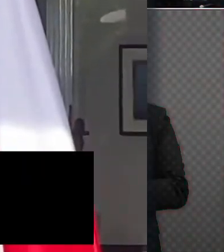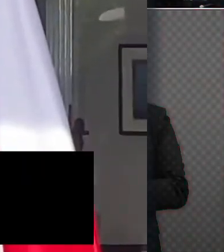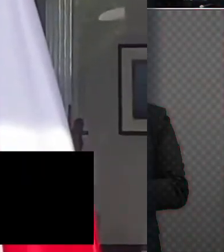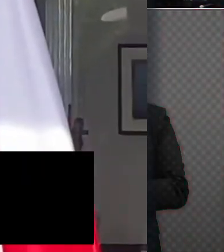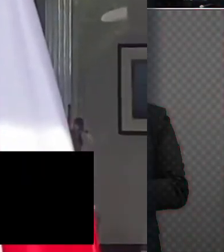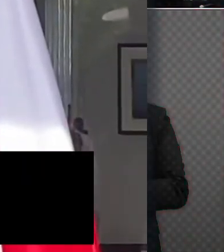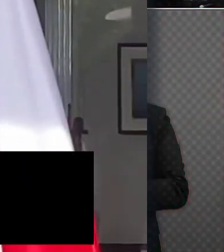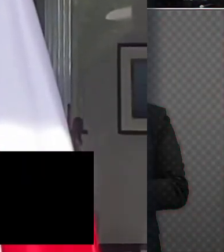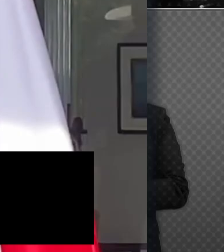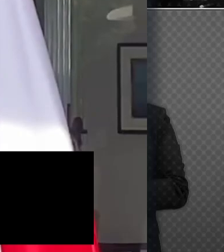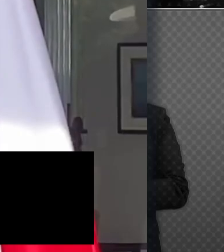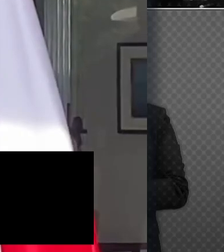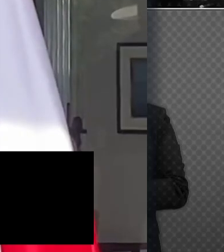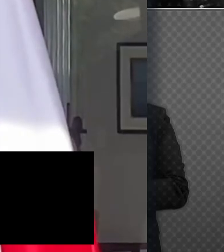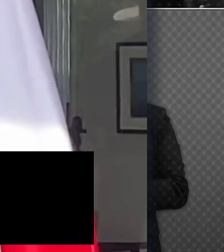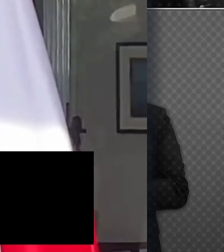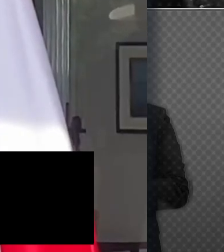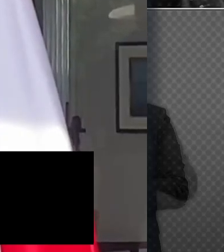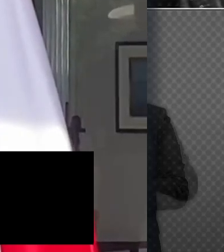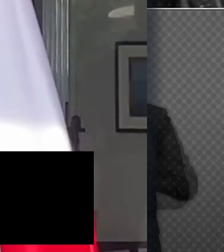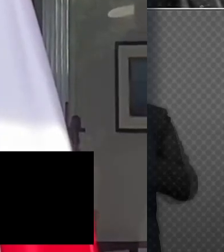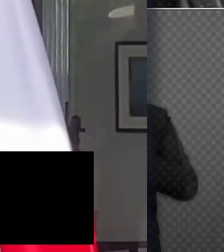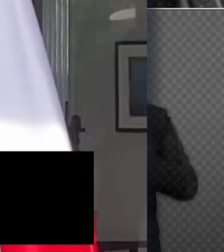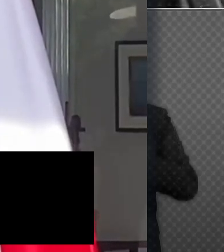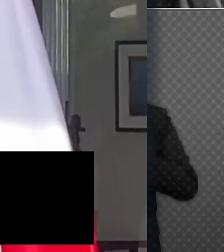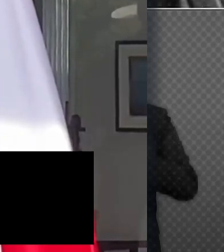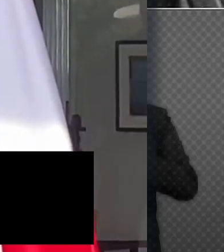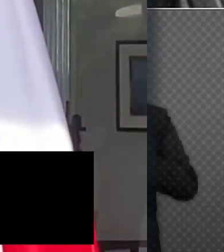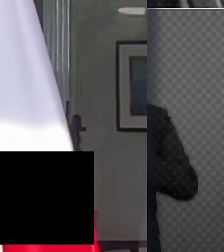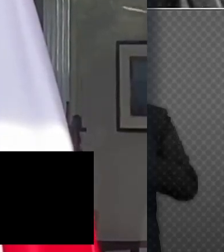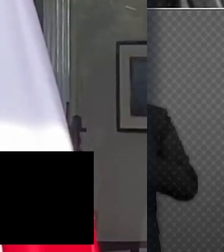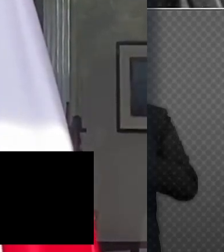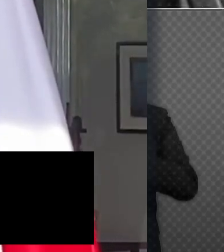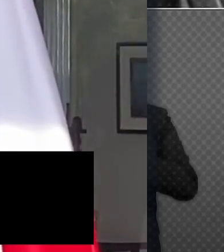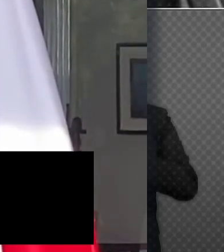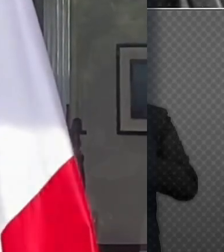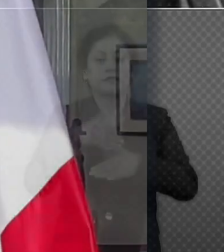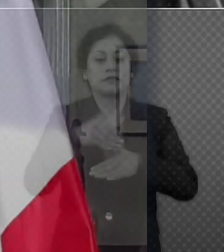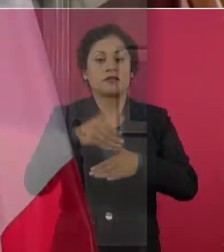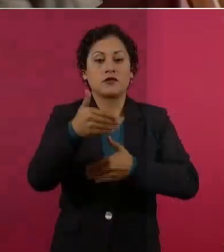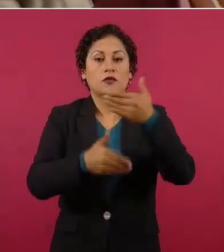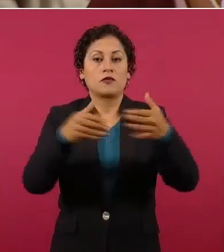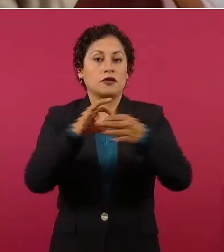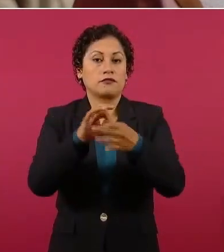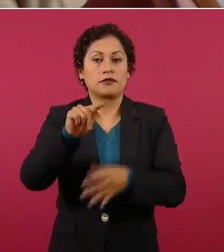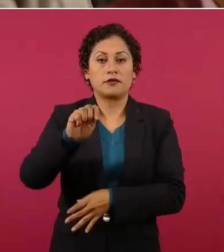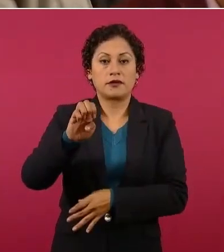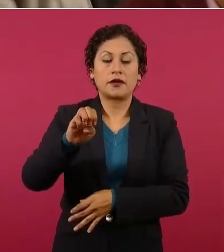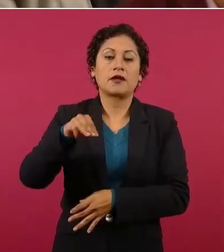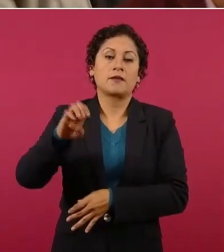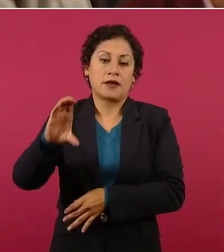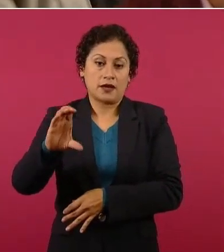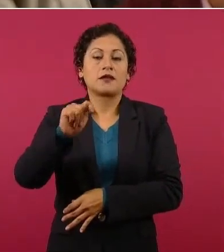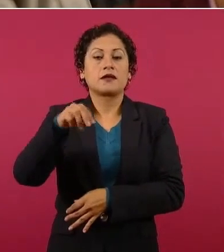proceso abajo del TMEC es una consulta que sigue, eso no ha cambiado. ¿Cuál es la situación